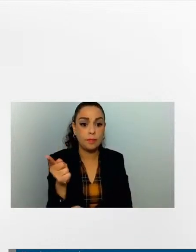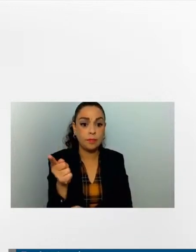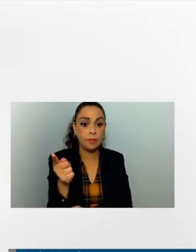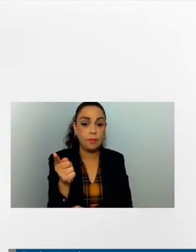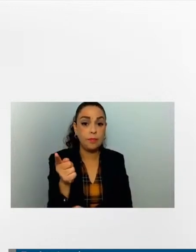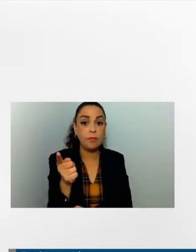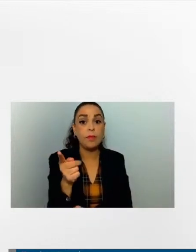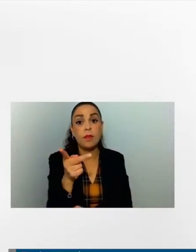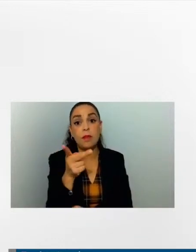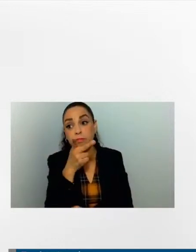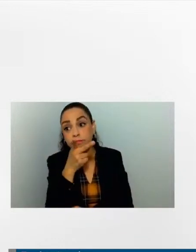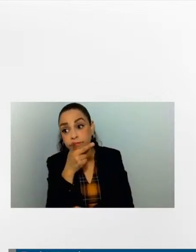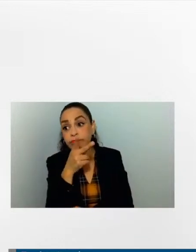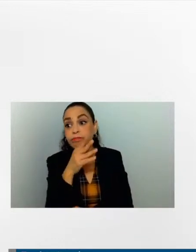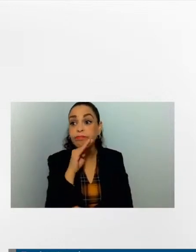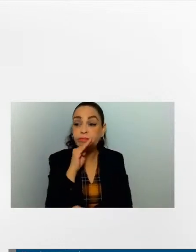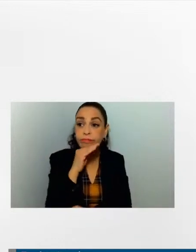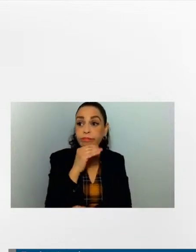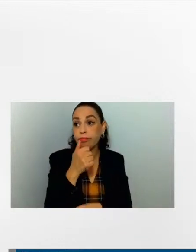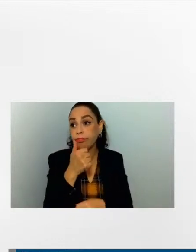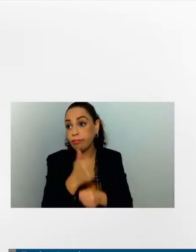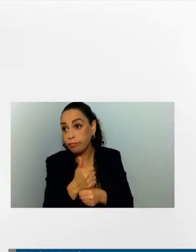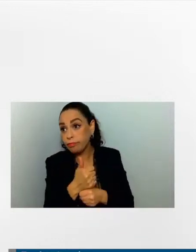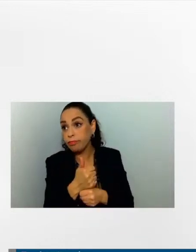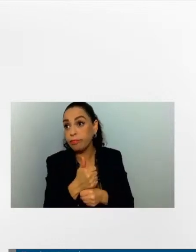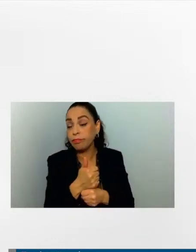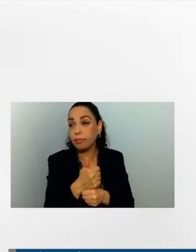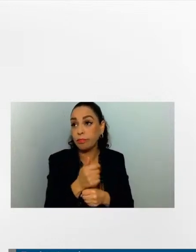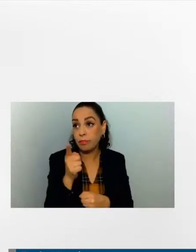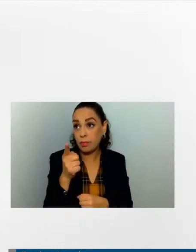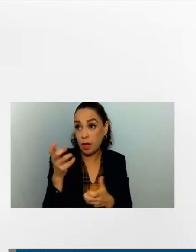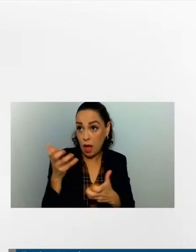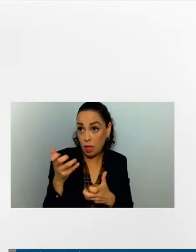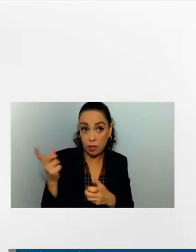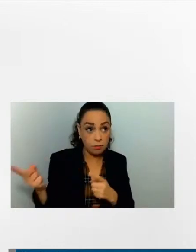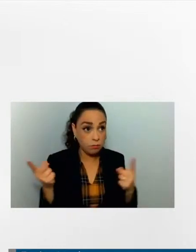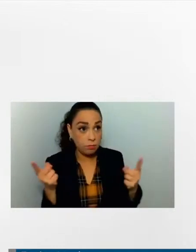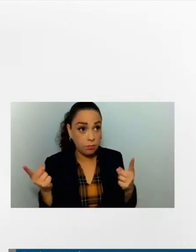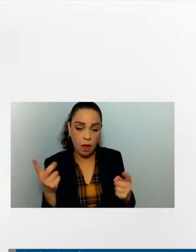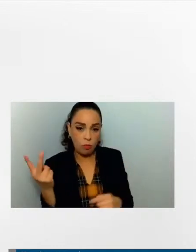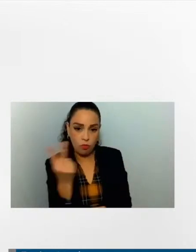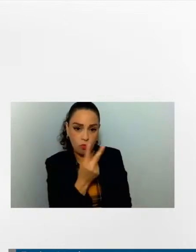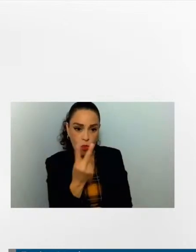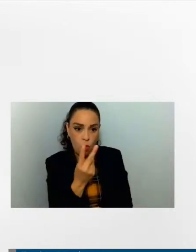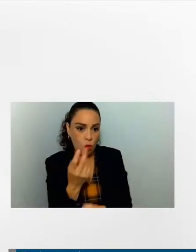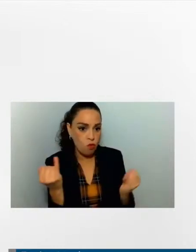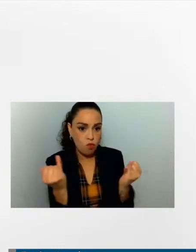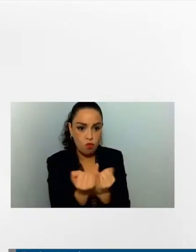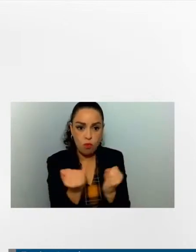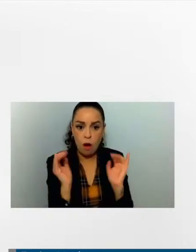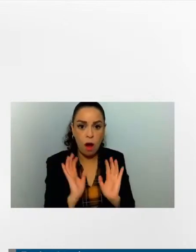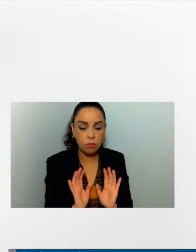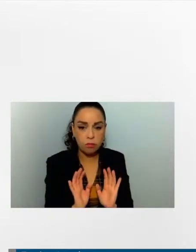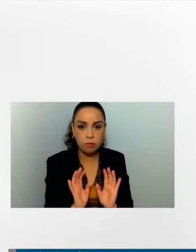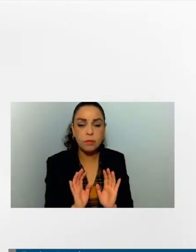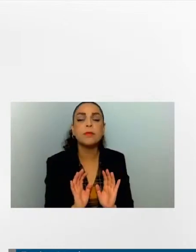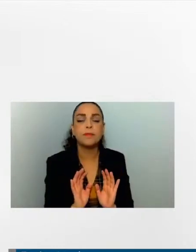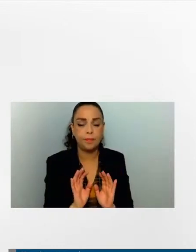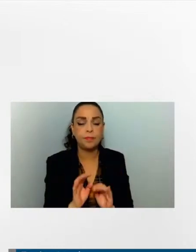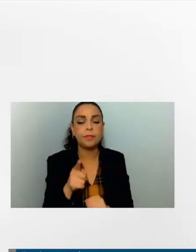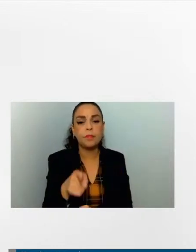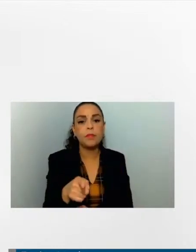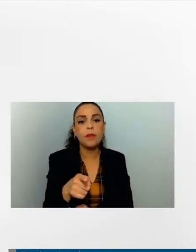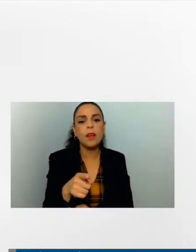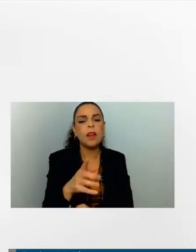o maternos, sino en ambas líneas. Y también había un caso en donde la madre tenía